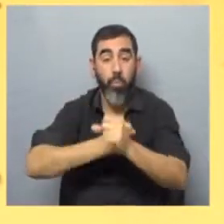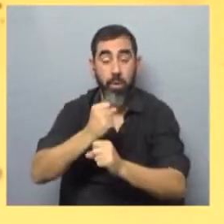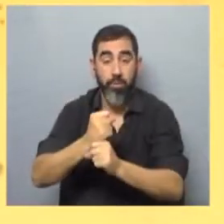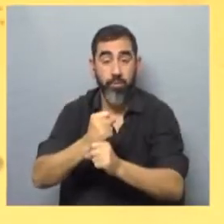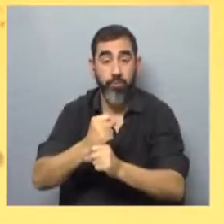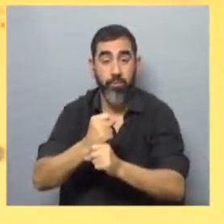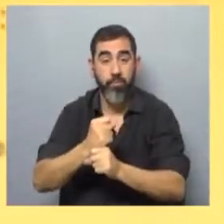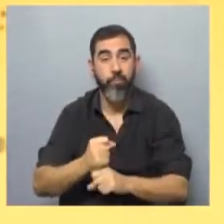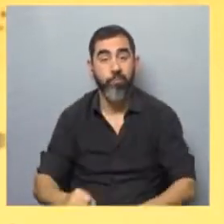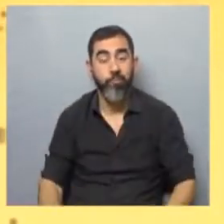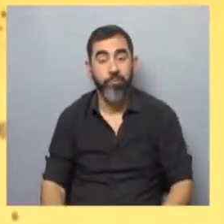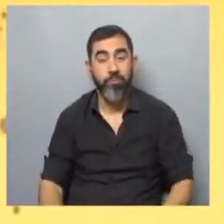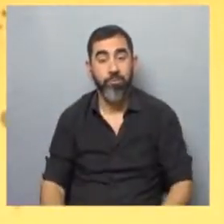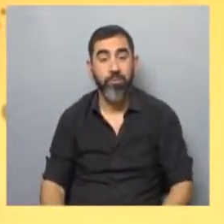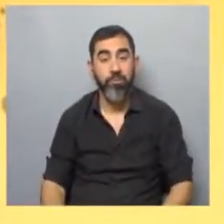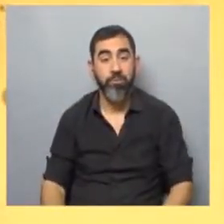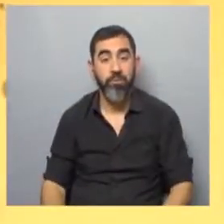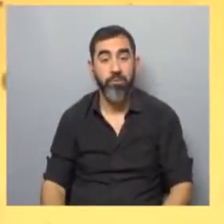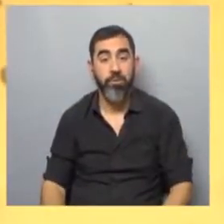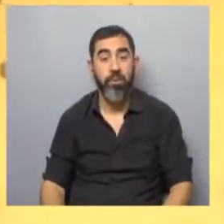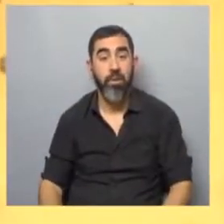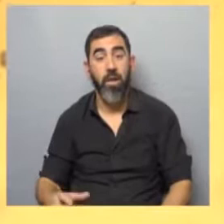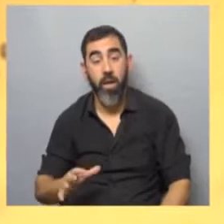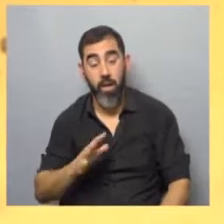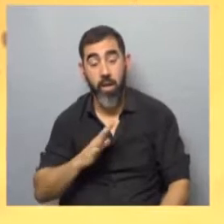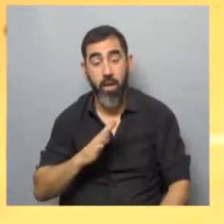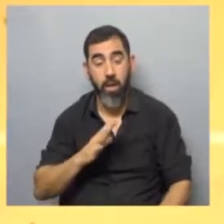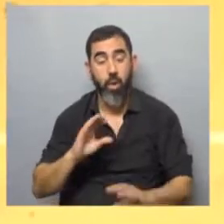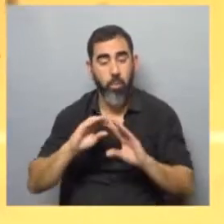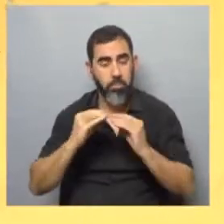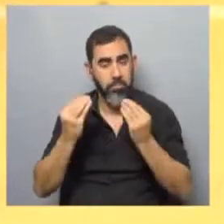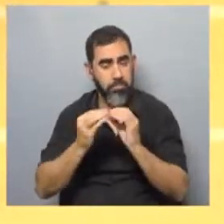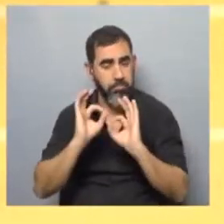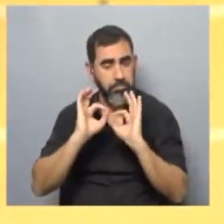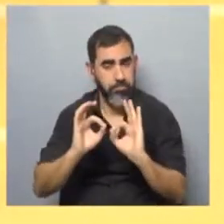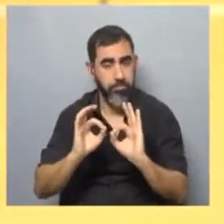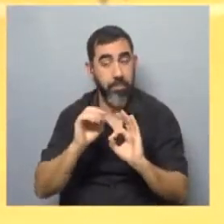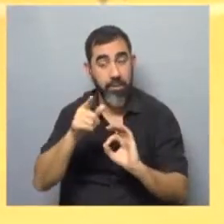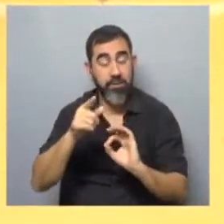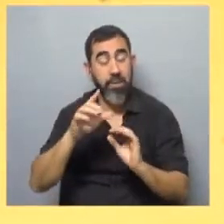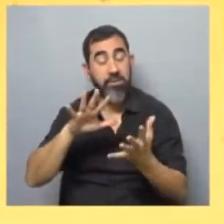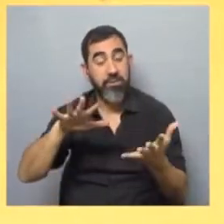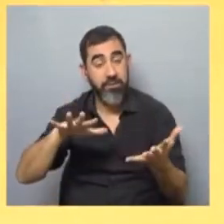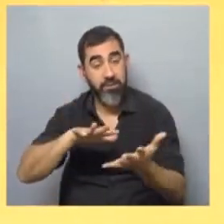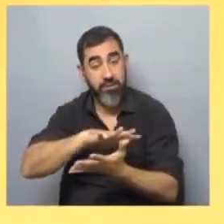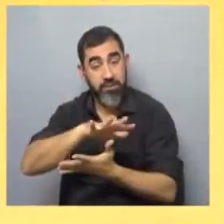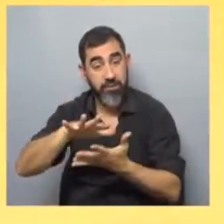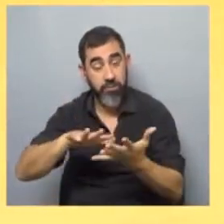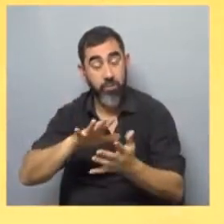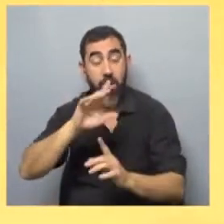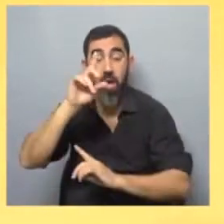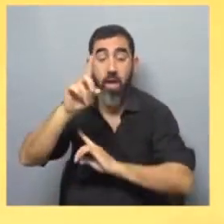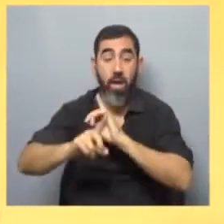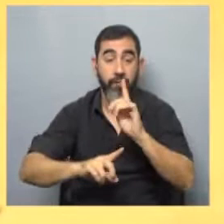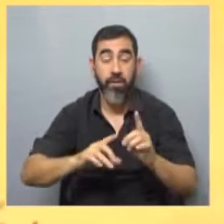y la demanda relativamente está cubierta, este tipo de casos siempre generan